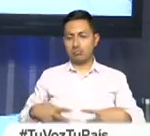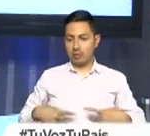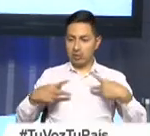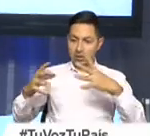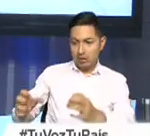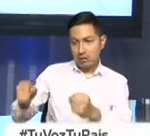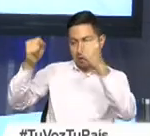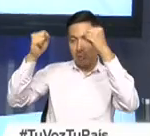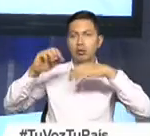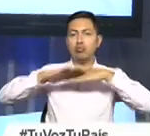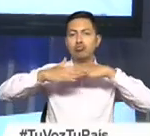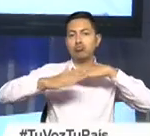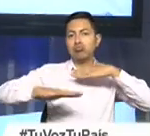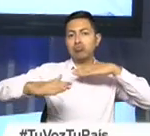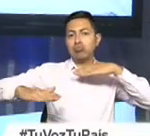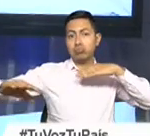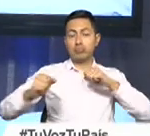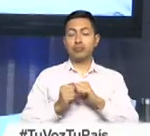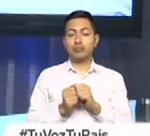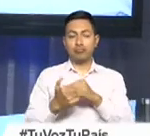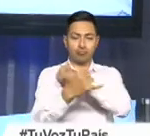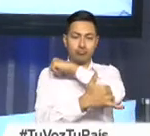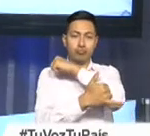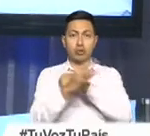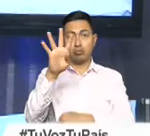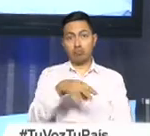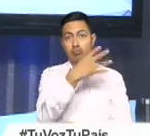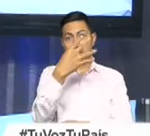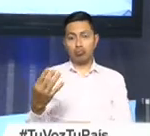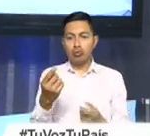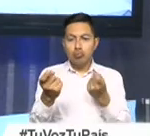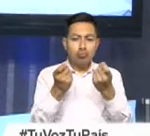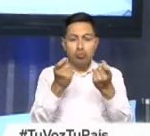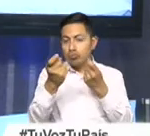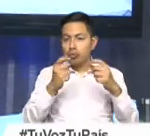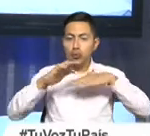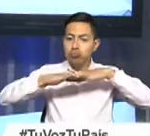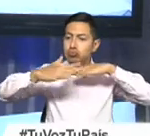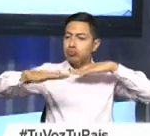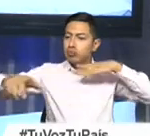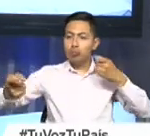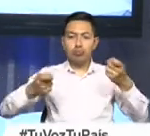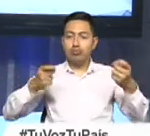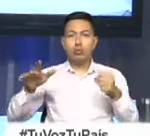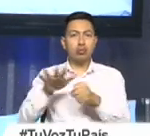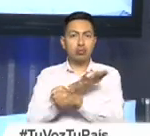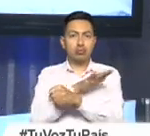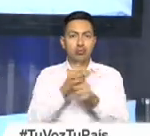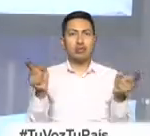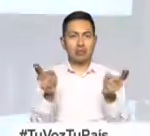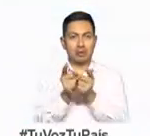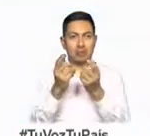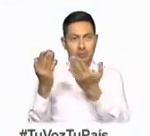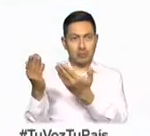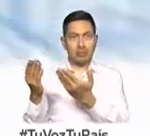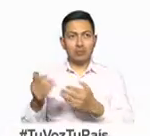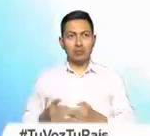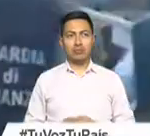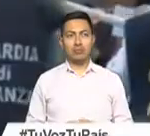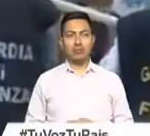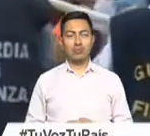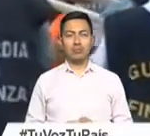Mediterráneo, mientras que Reino Unido avanza hacia el control total de las aguas. Esto y más en el siguiente resumen.